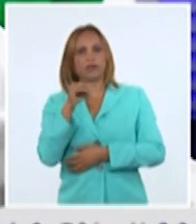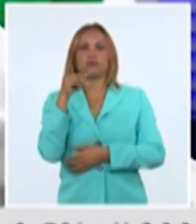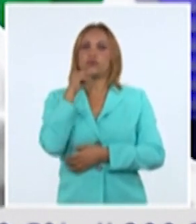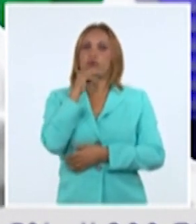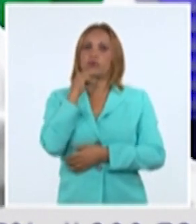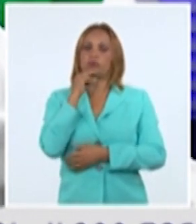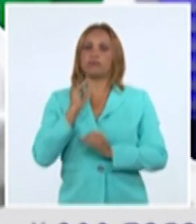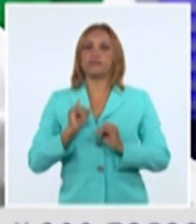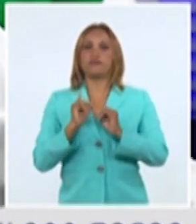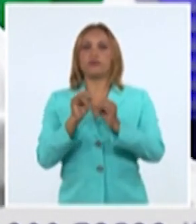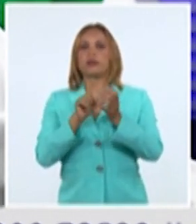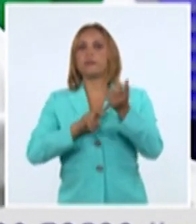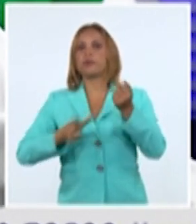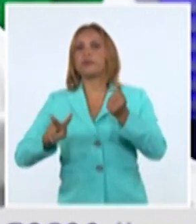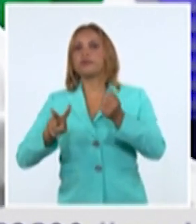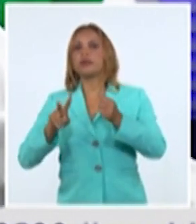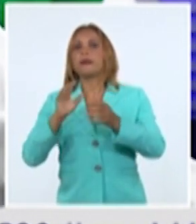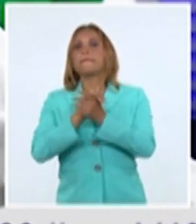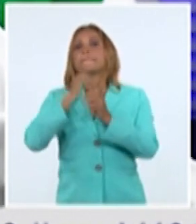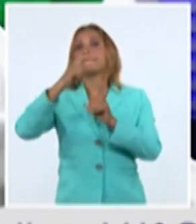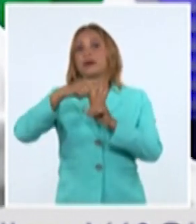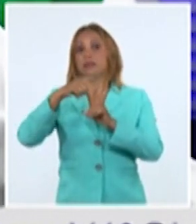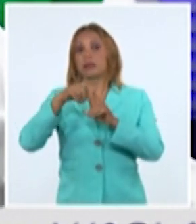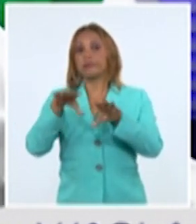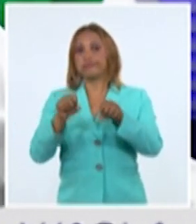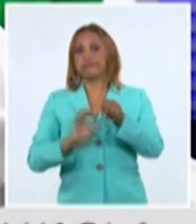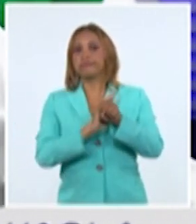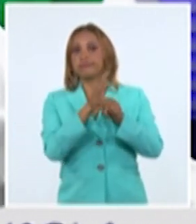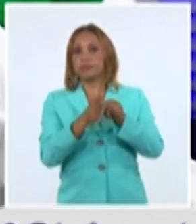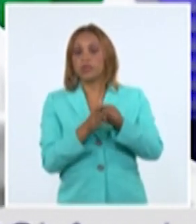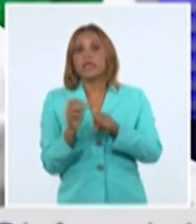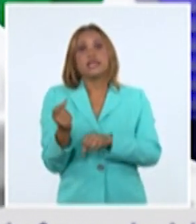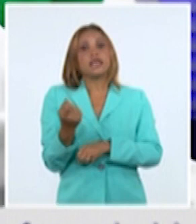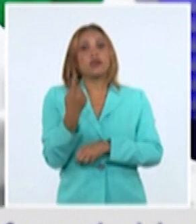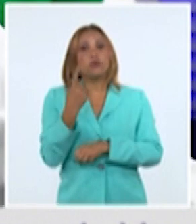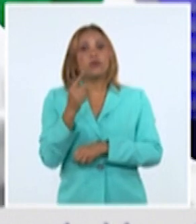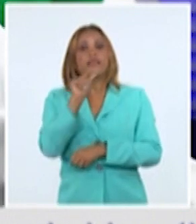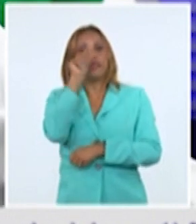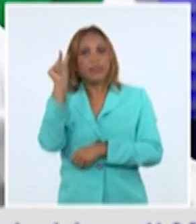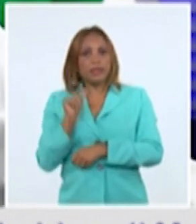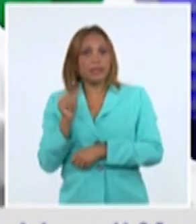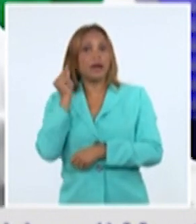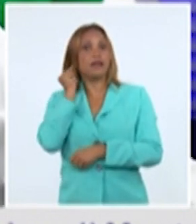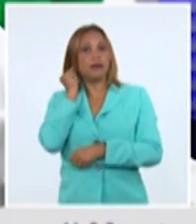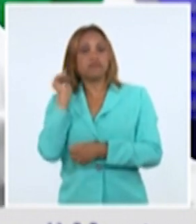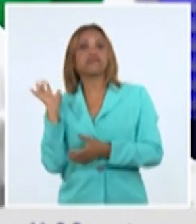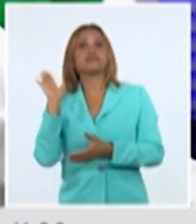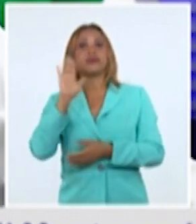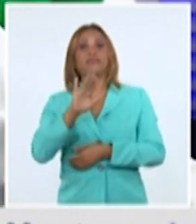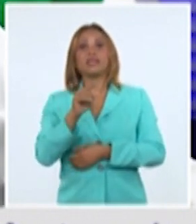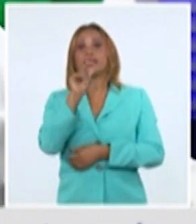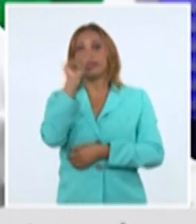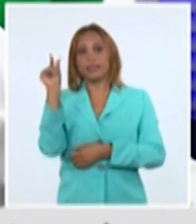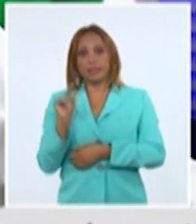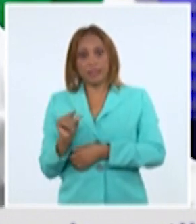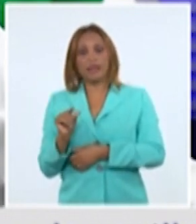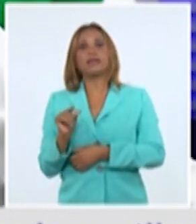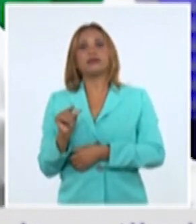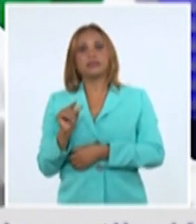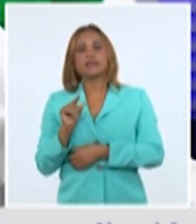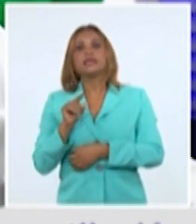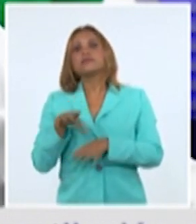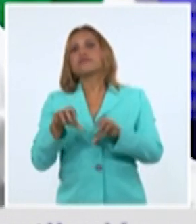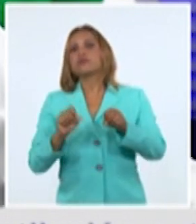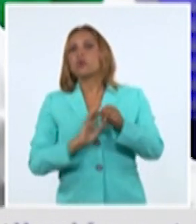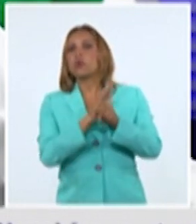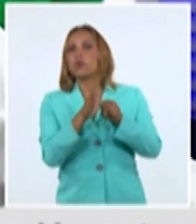diagnostica en la provincia de Matanzas, y una viajera italiana procedente de Italia que se diagnostica en la